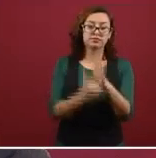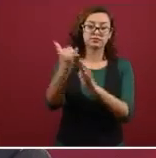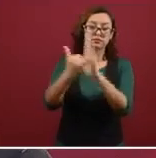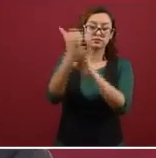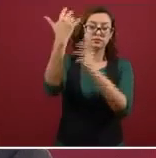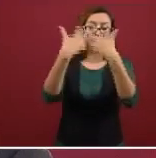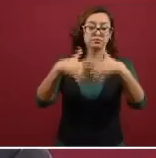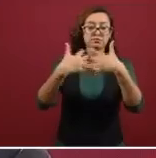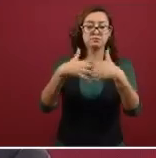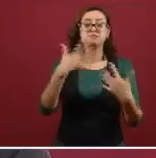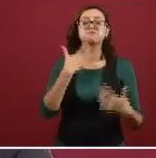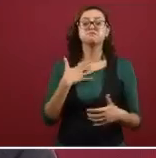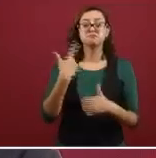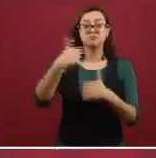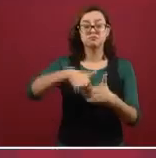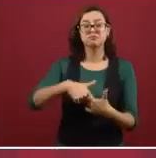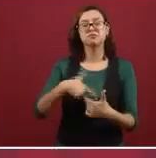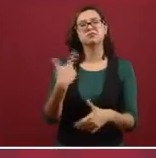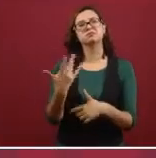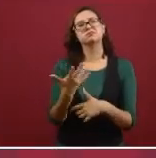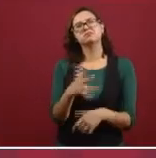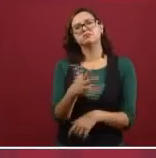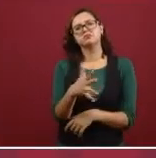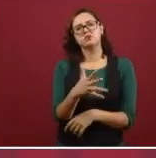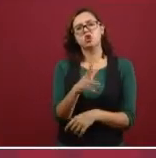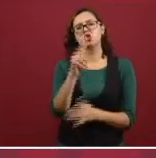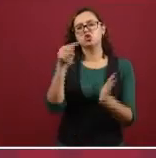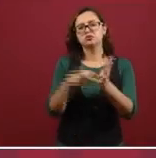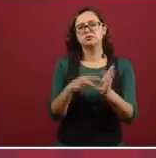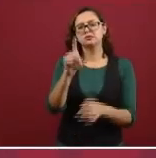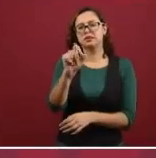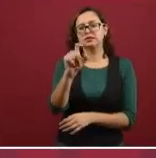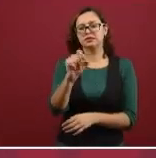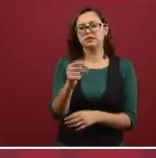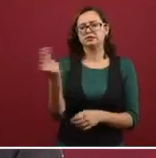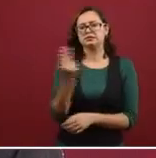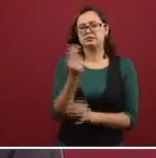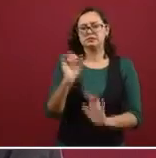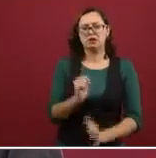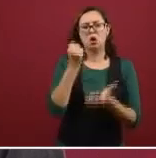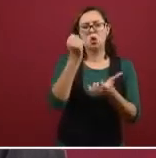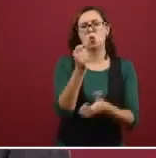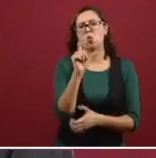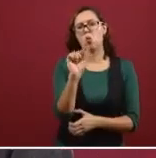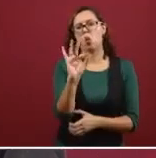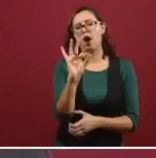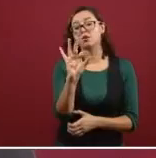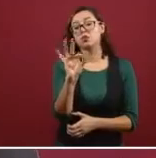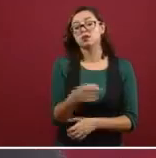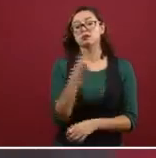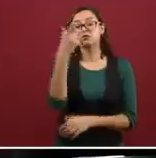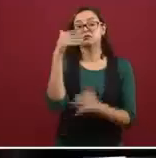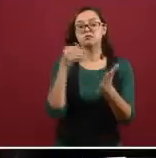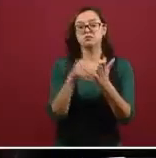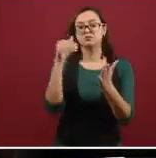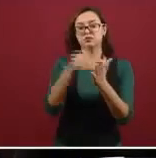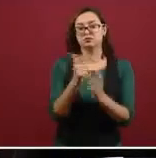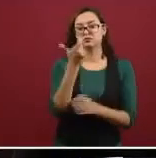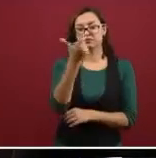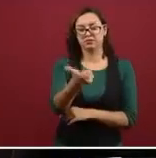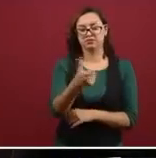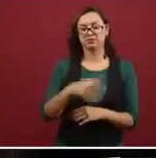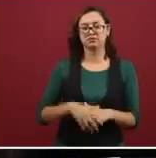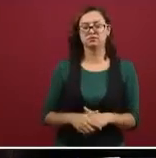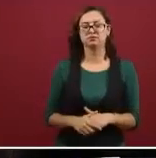el 2020 alrededor de 41 mil millones de pesos de aportación del gobierno federal.